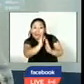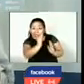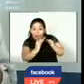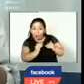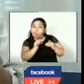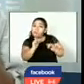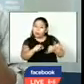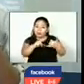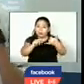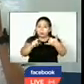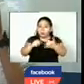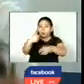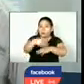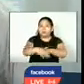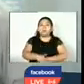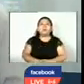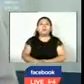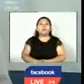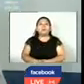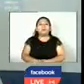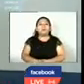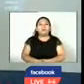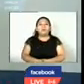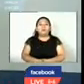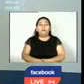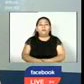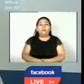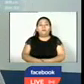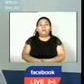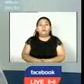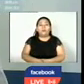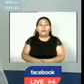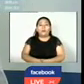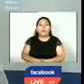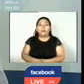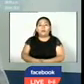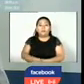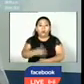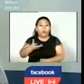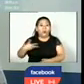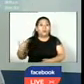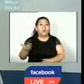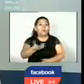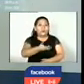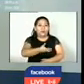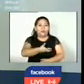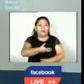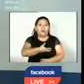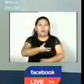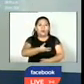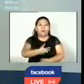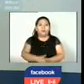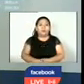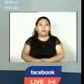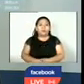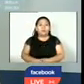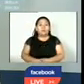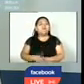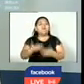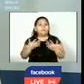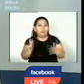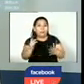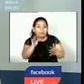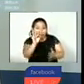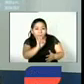servicios hemos no solo brindado cantidad pero hemos brindado